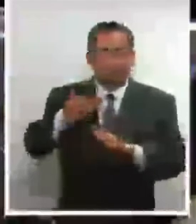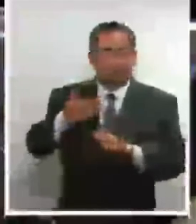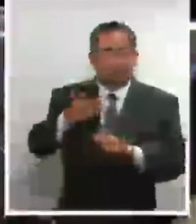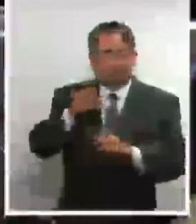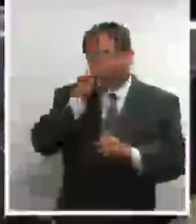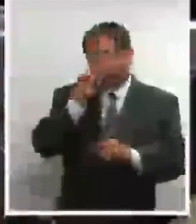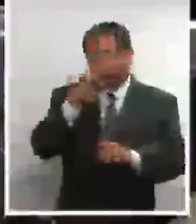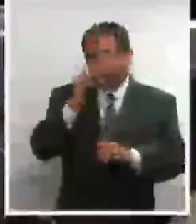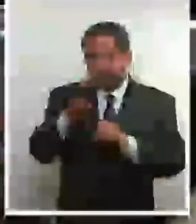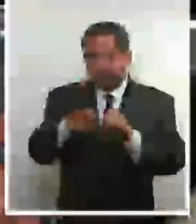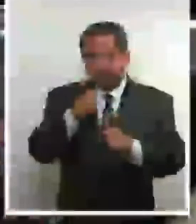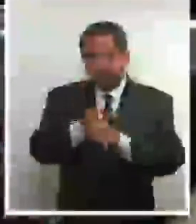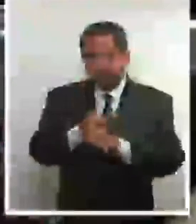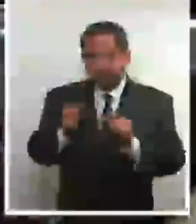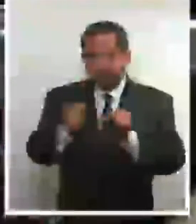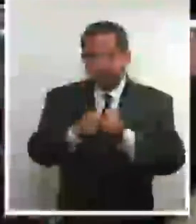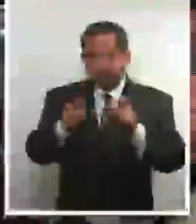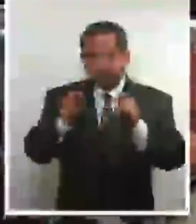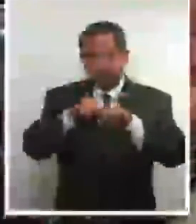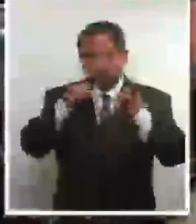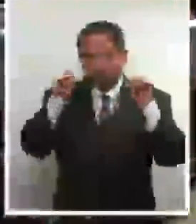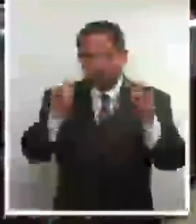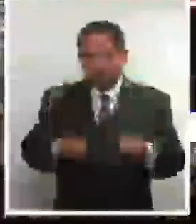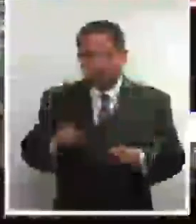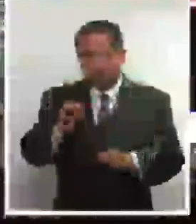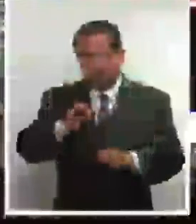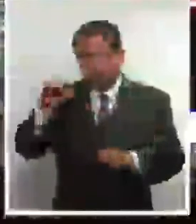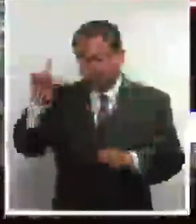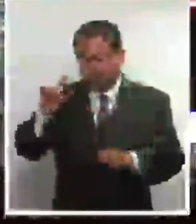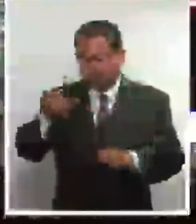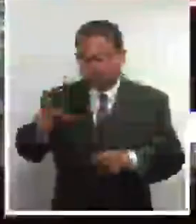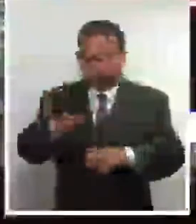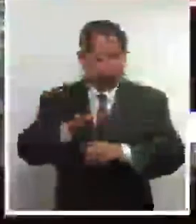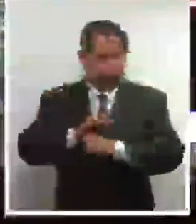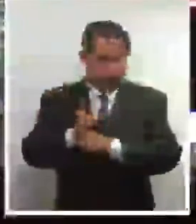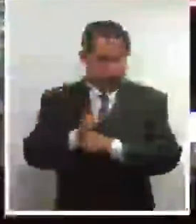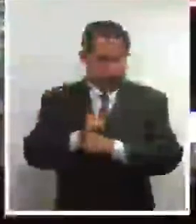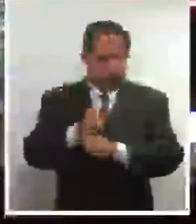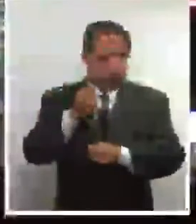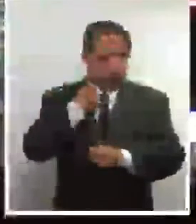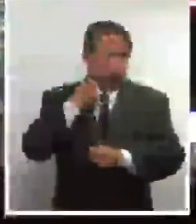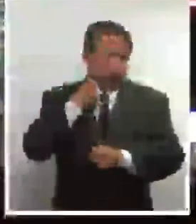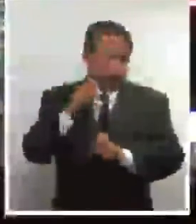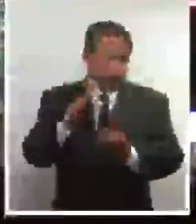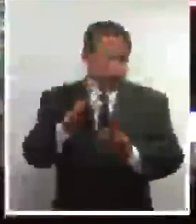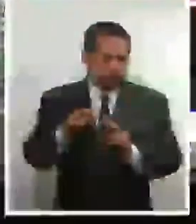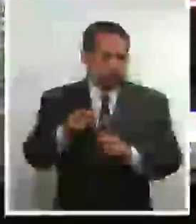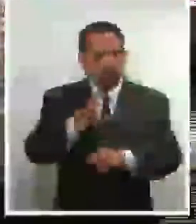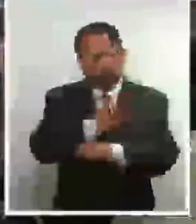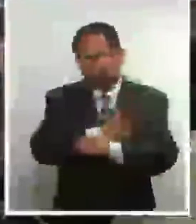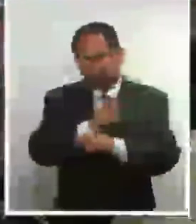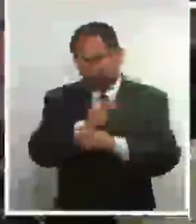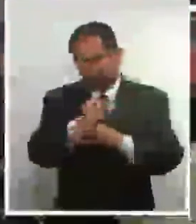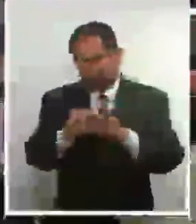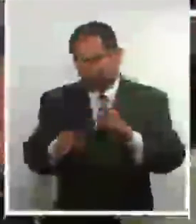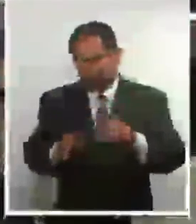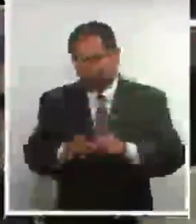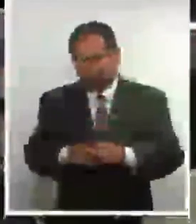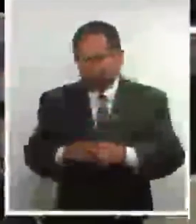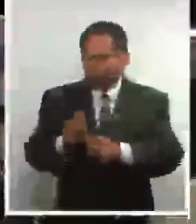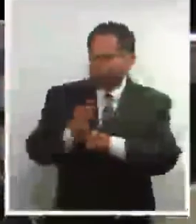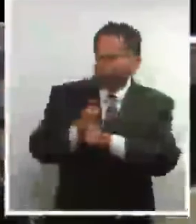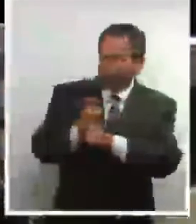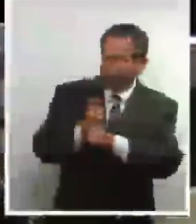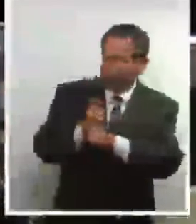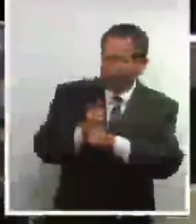mínima de 10 años con título profesional de licenciado en Derecho, gozar de buena reputación. Licenciado en